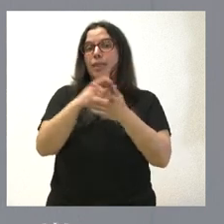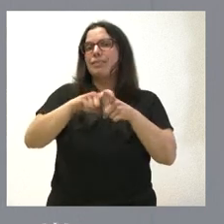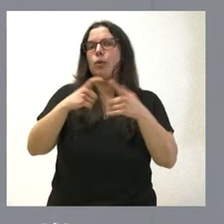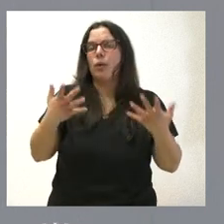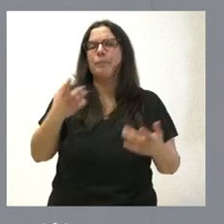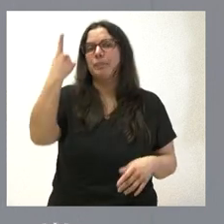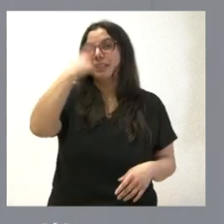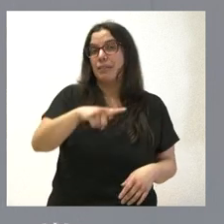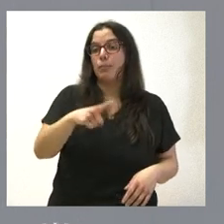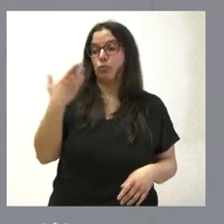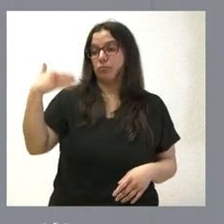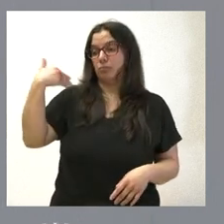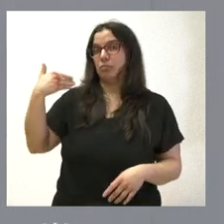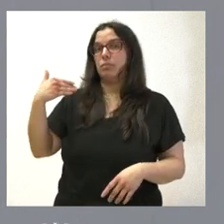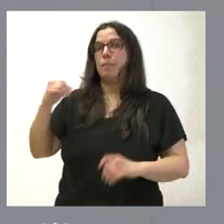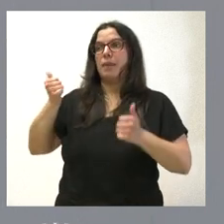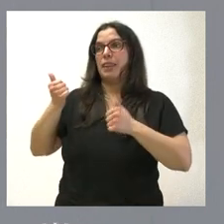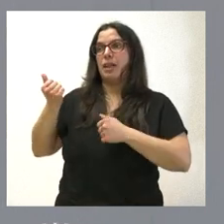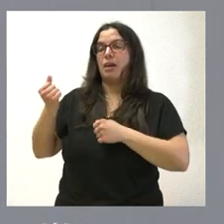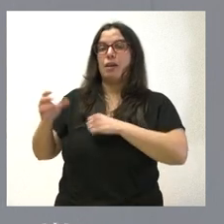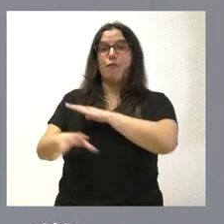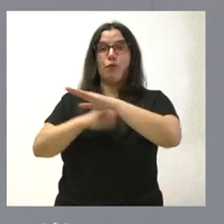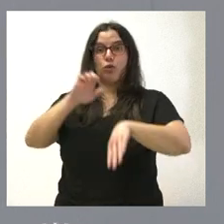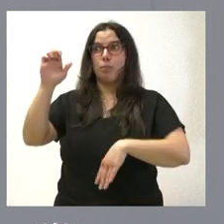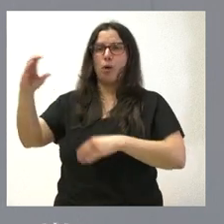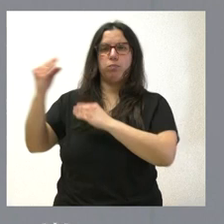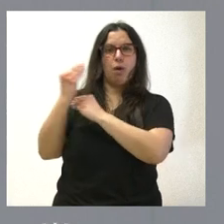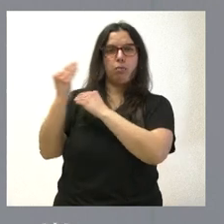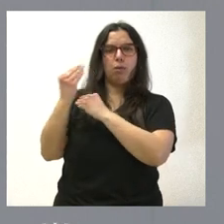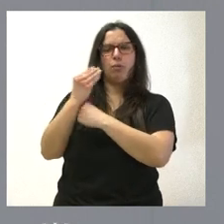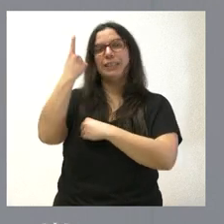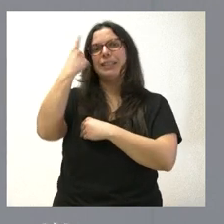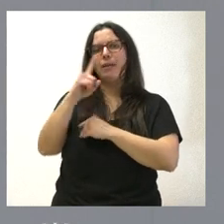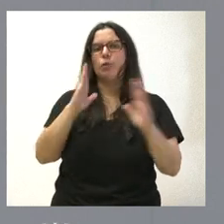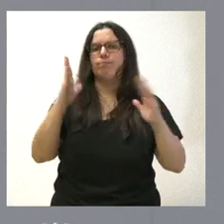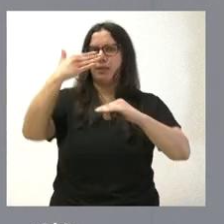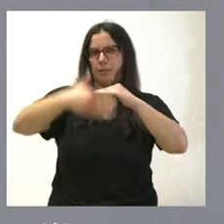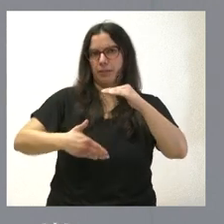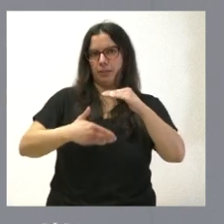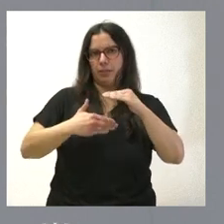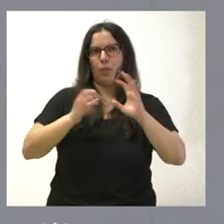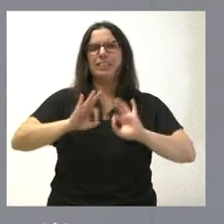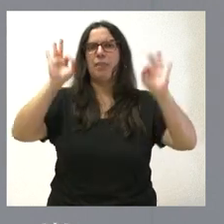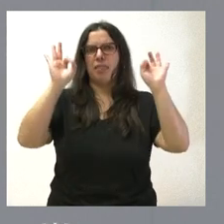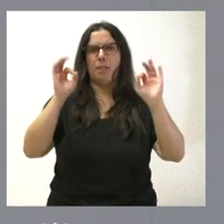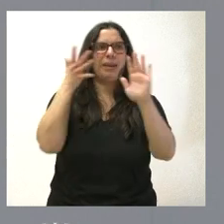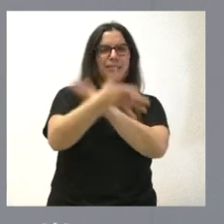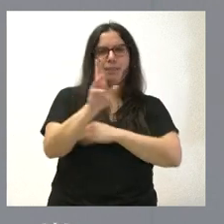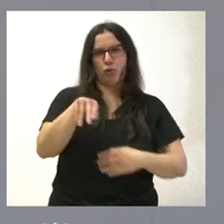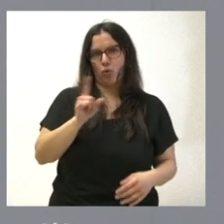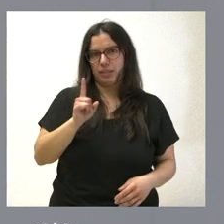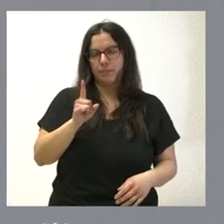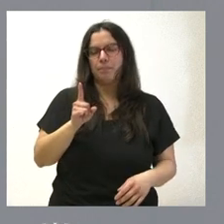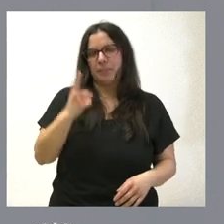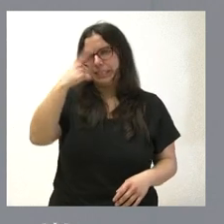llegaron estos fondos europeos que tenía un carácter extraordinario que iban a tener una duración limitada en el tiempo no iban a ser para siempre como saben